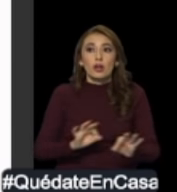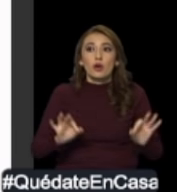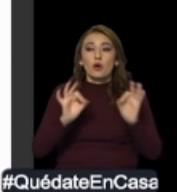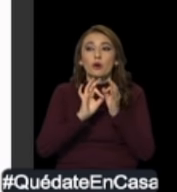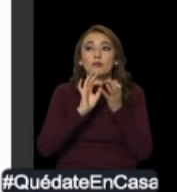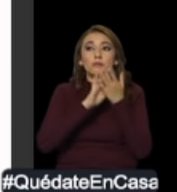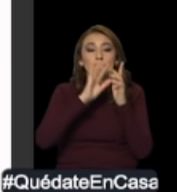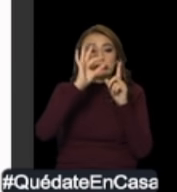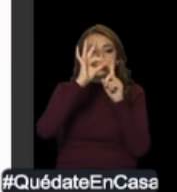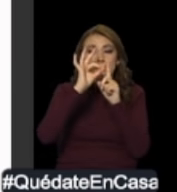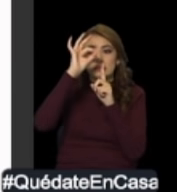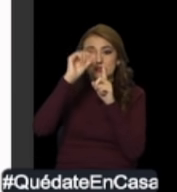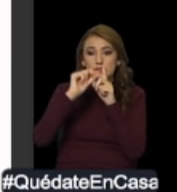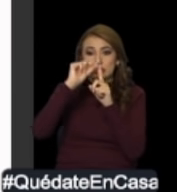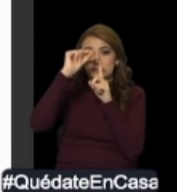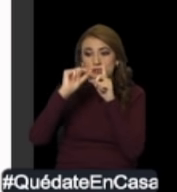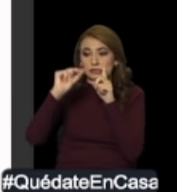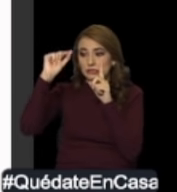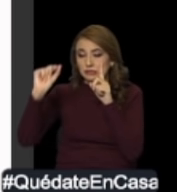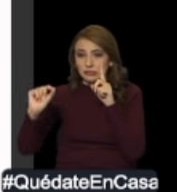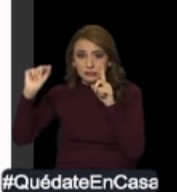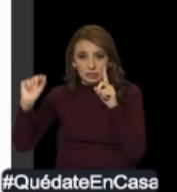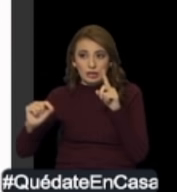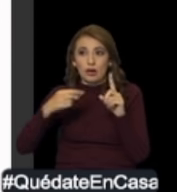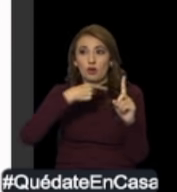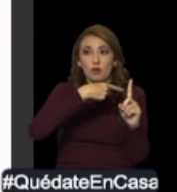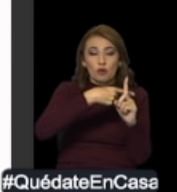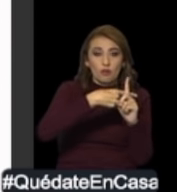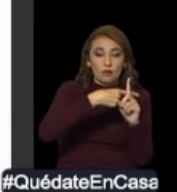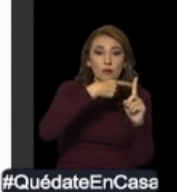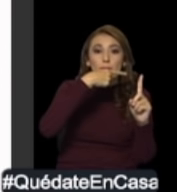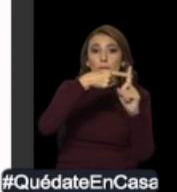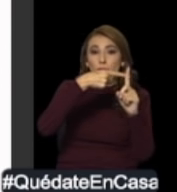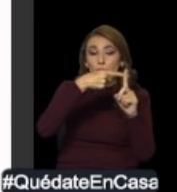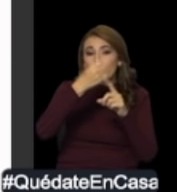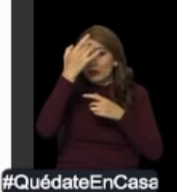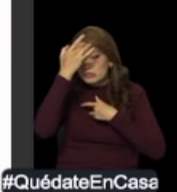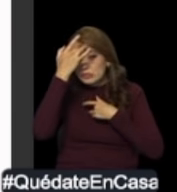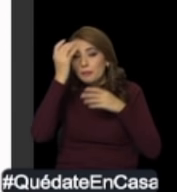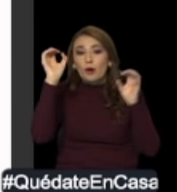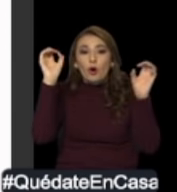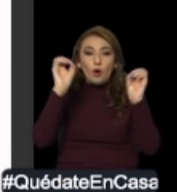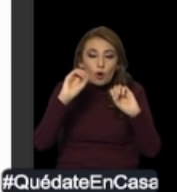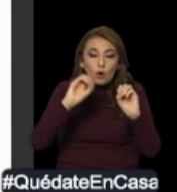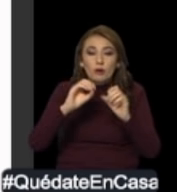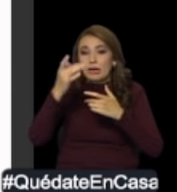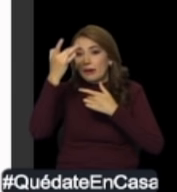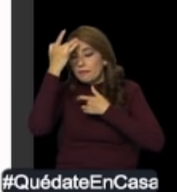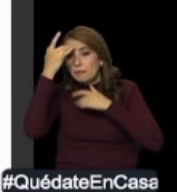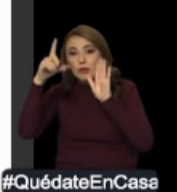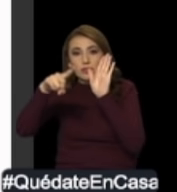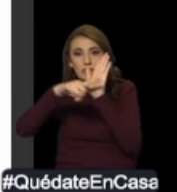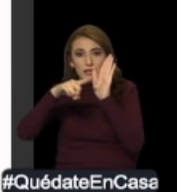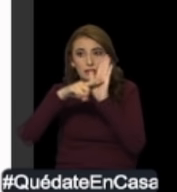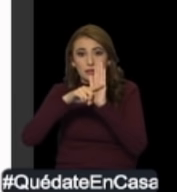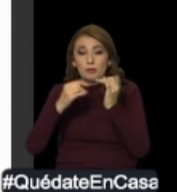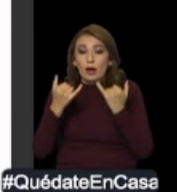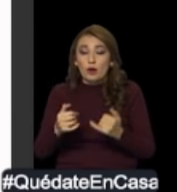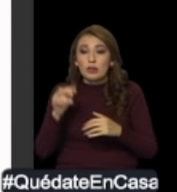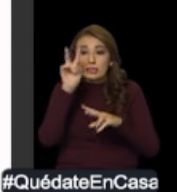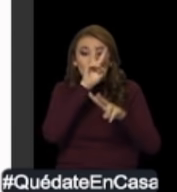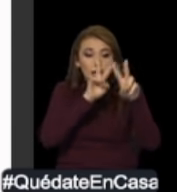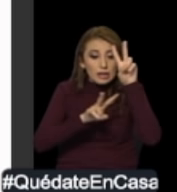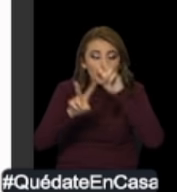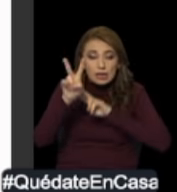solamente los confirmados y descartados en toda la provincia de Zamora Chinchipe, de manera de ofrecer al lector una lectura más rápida. Yo